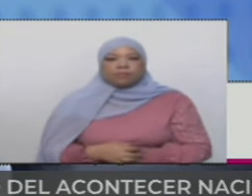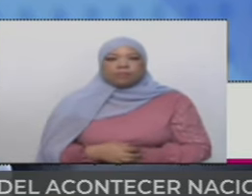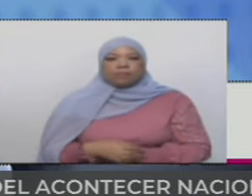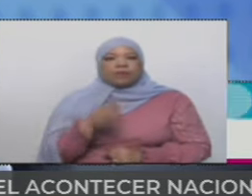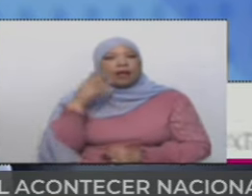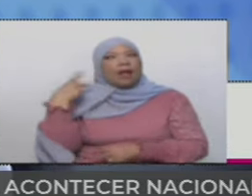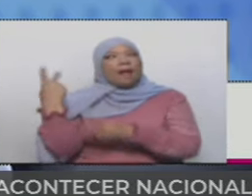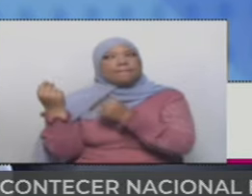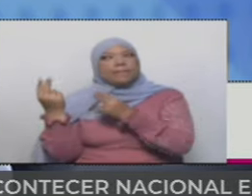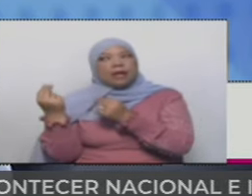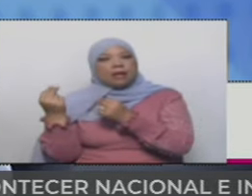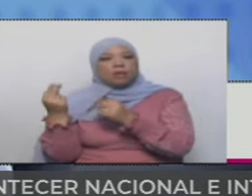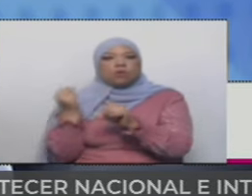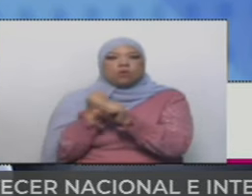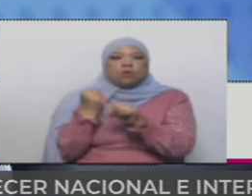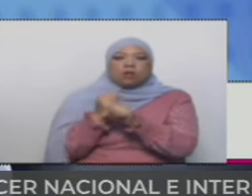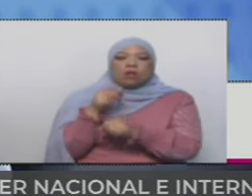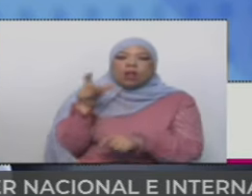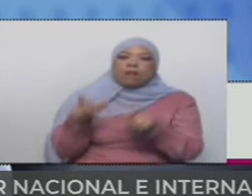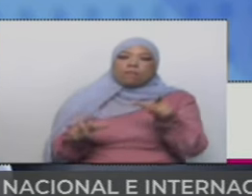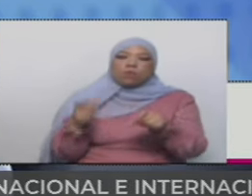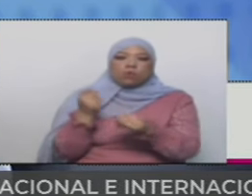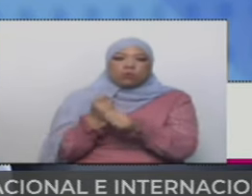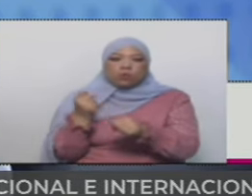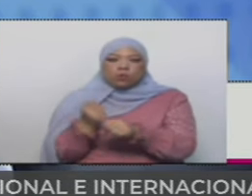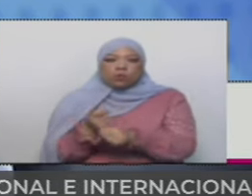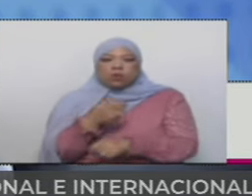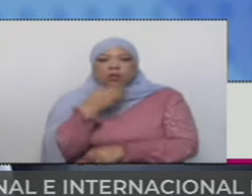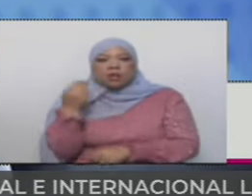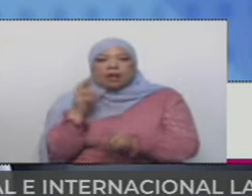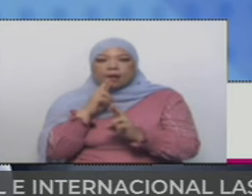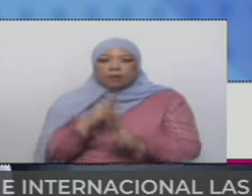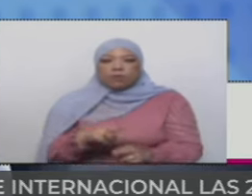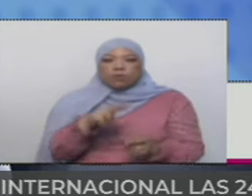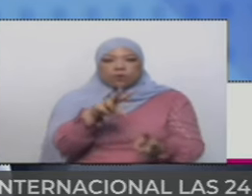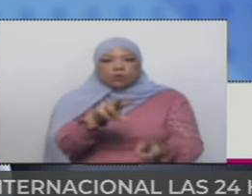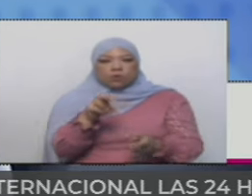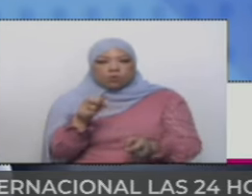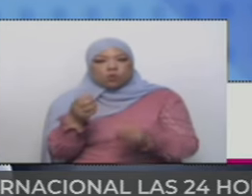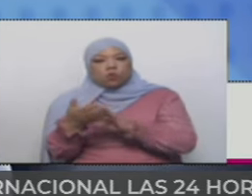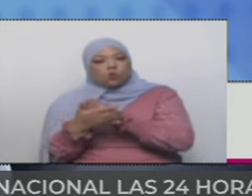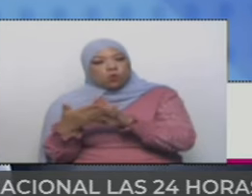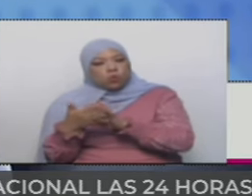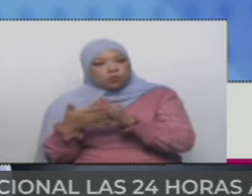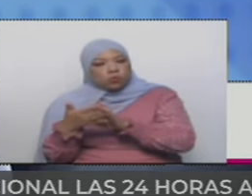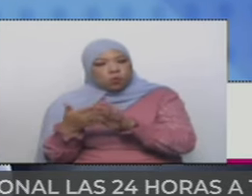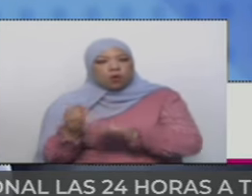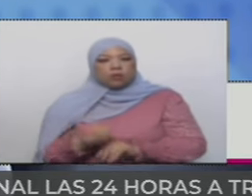esperanzada. Veo al trabajador esperanzado en que le vamos a dar respuestas, en que le vamos a dar soluciones.